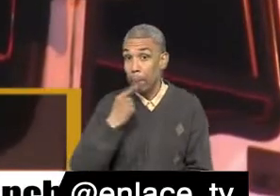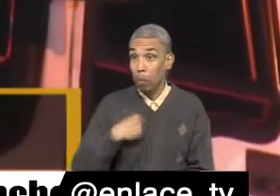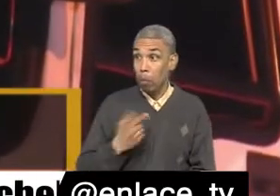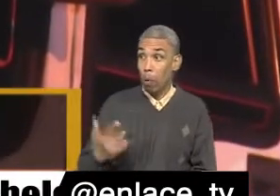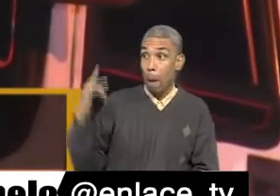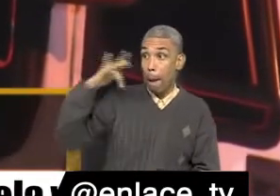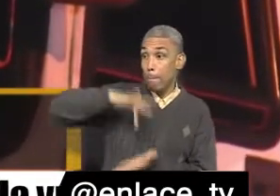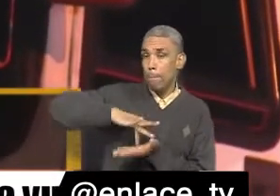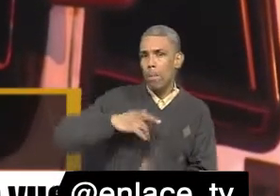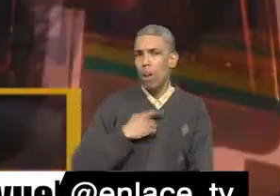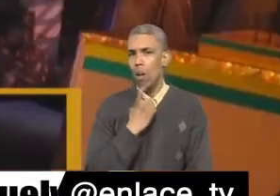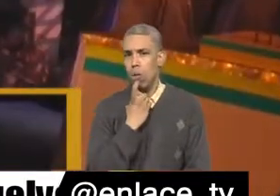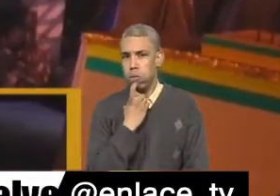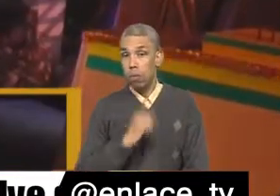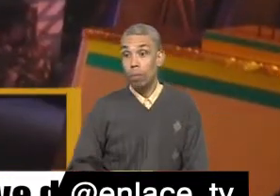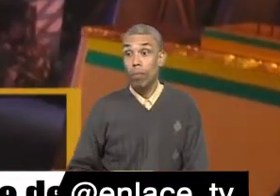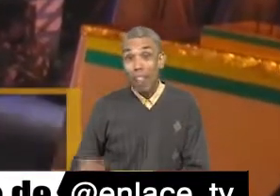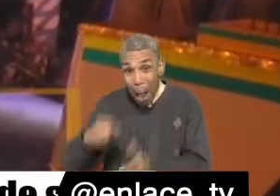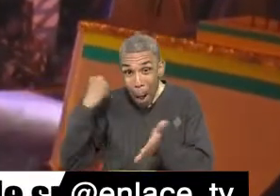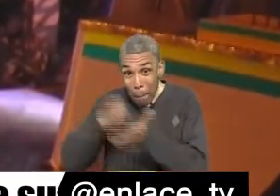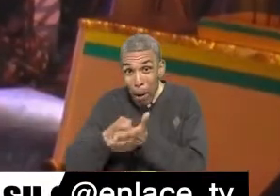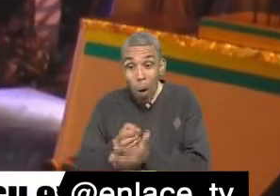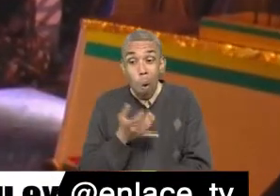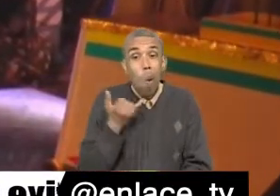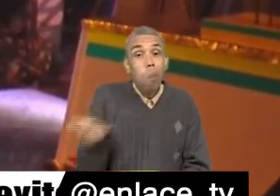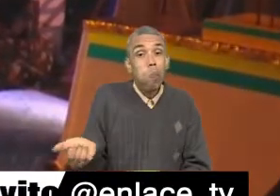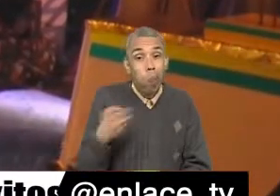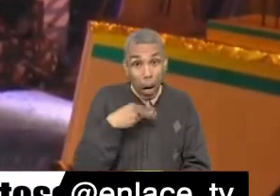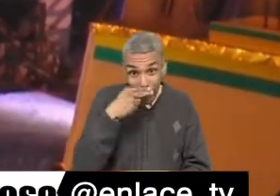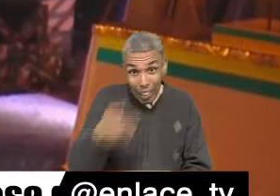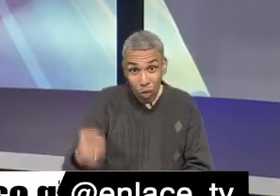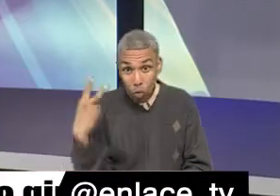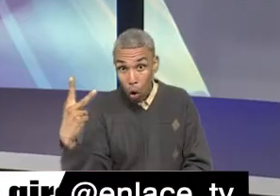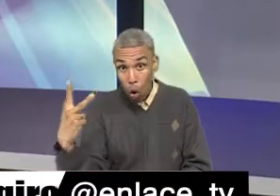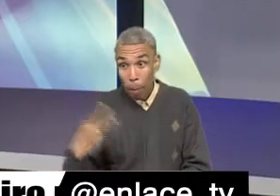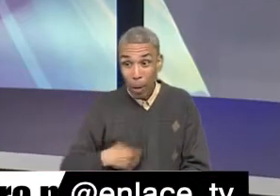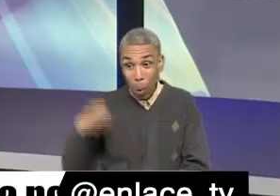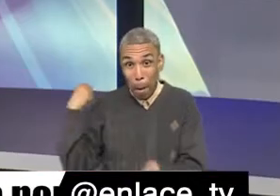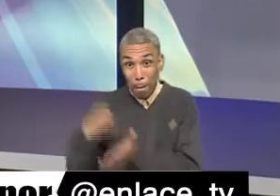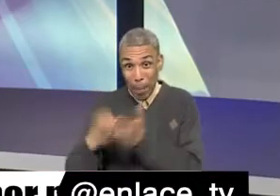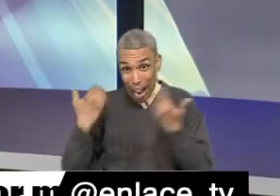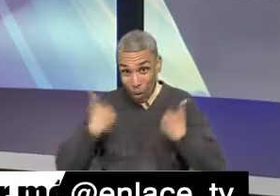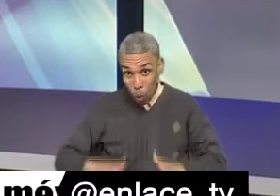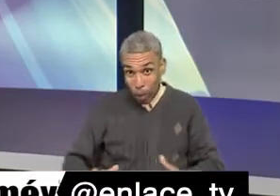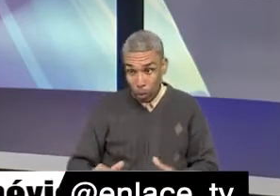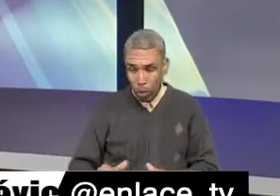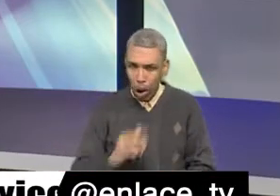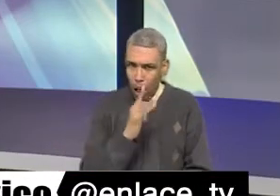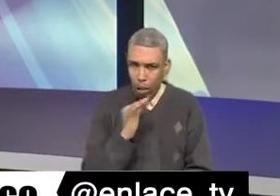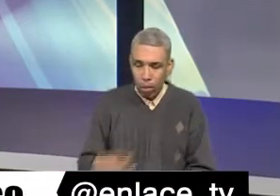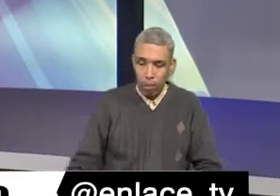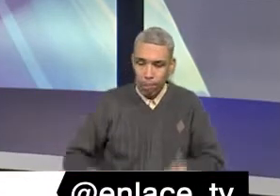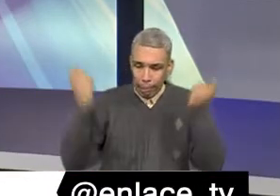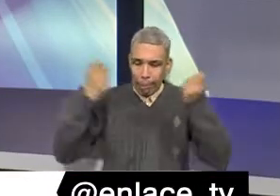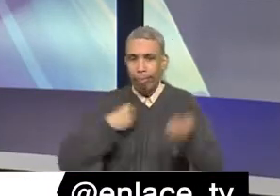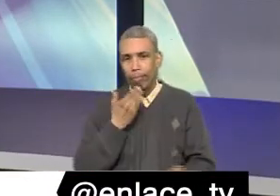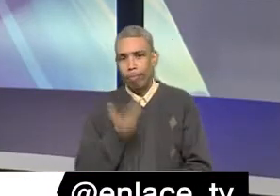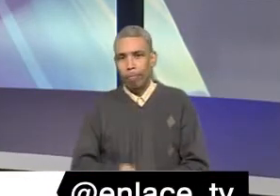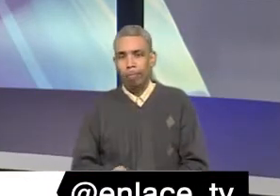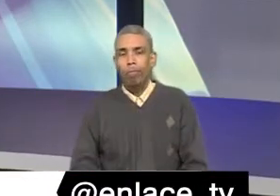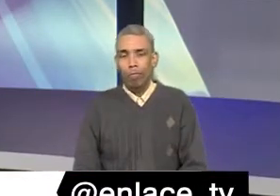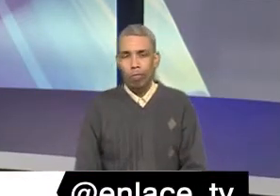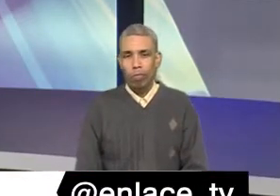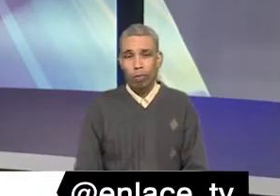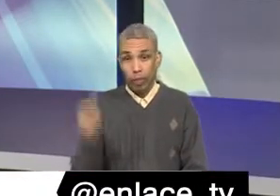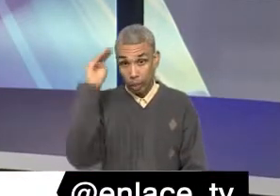inmueble estaban dos menores de edad que por fortuna salieron ilesos. El comandante del Cuerpo Motorizado de Tránsito y